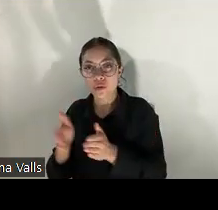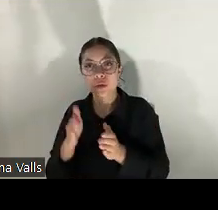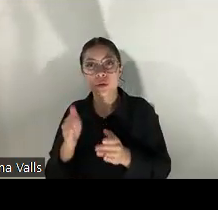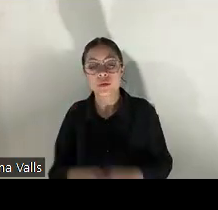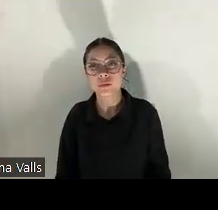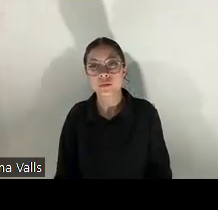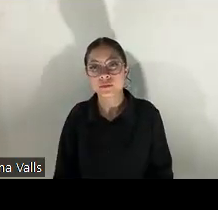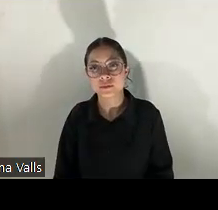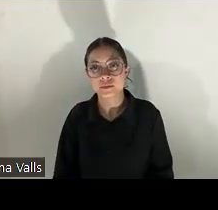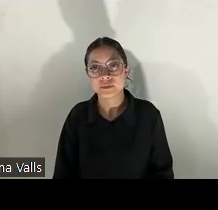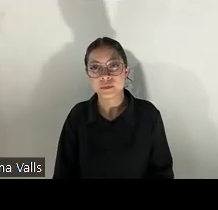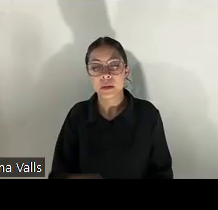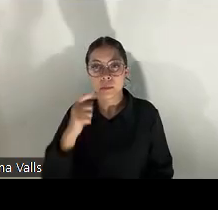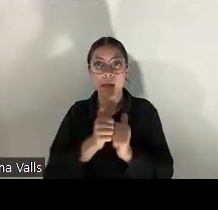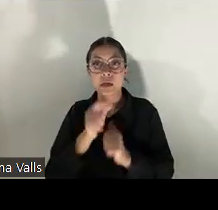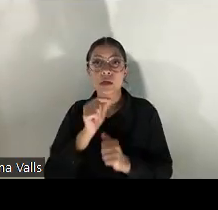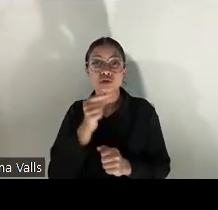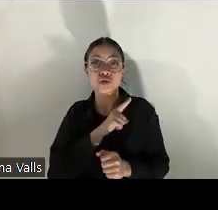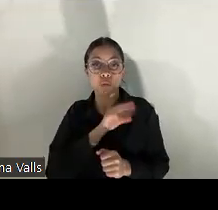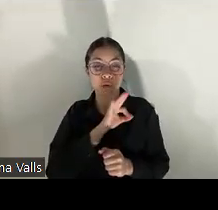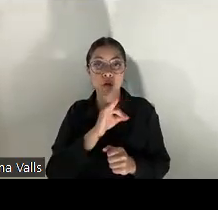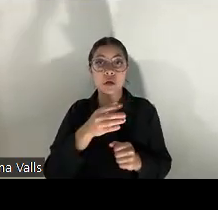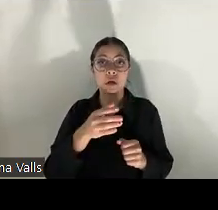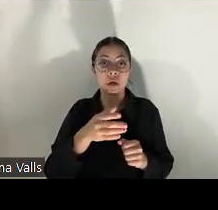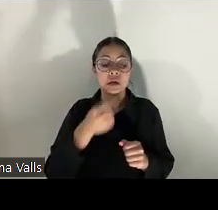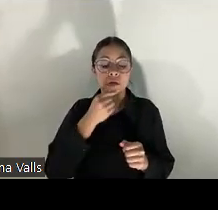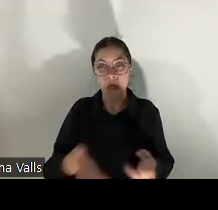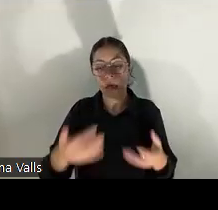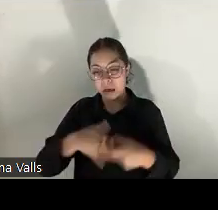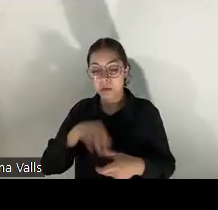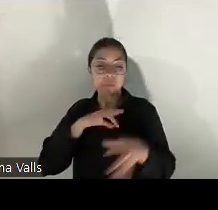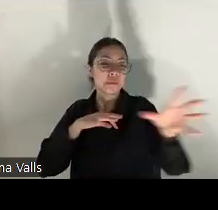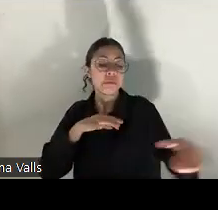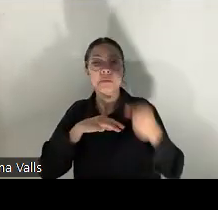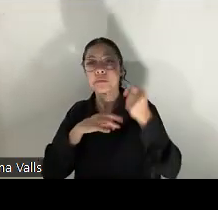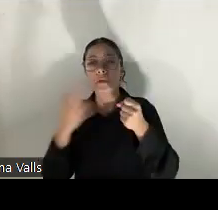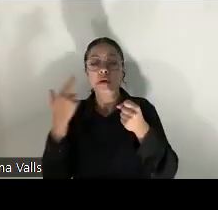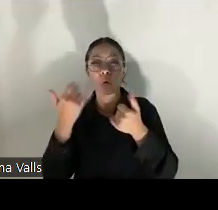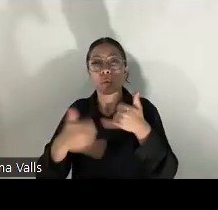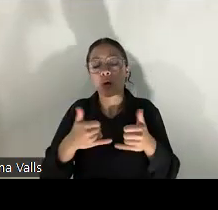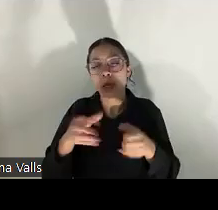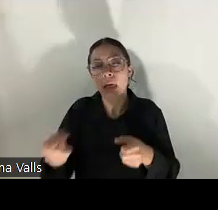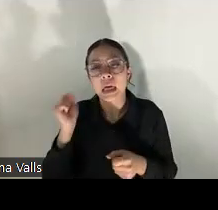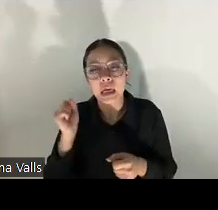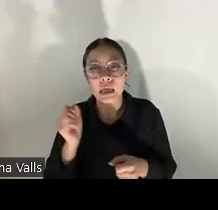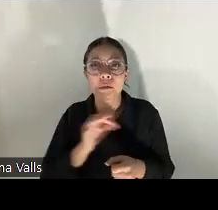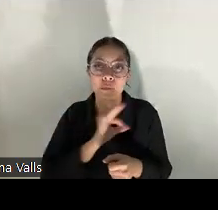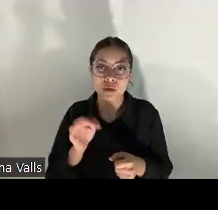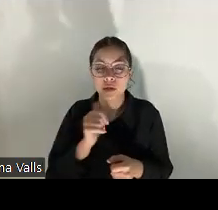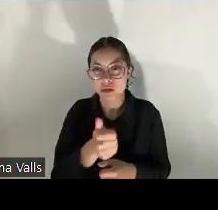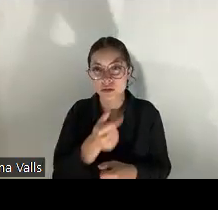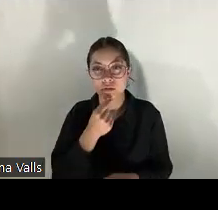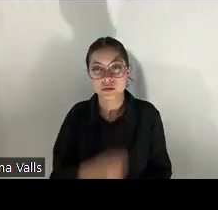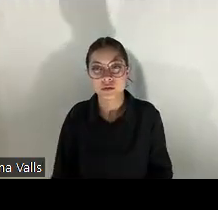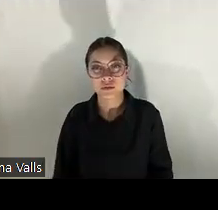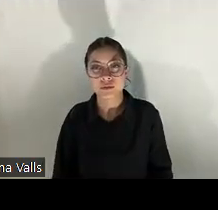de forma que el niño ya es capaz de llevar las manos a línea media, tomar una sonaja. Los signos de alarma, los